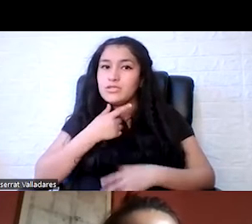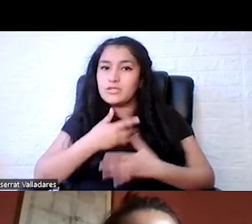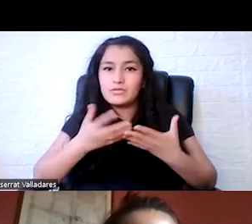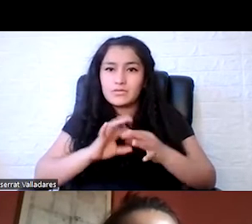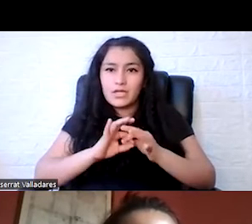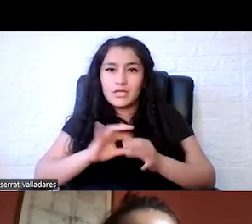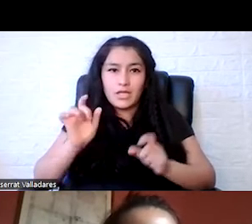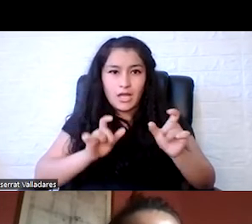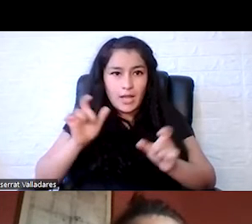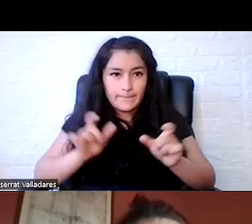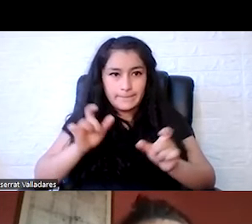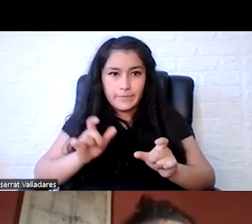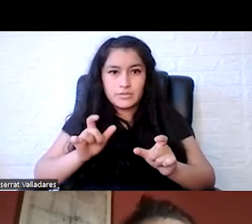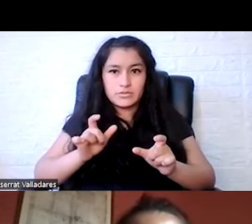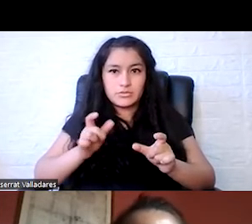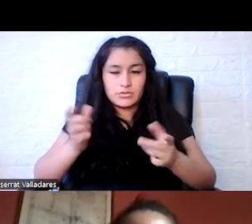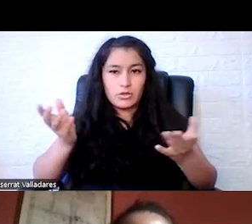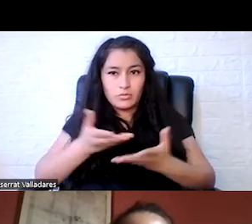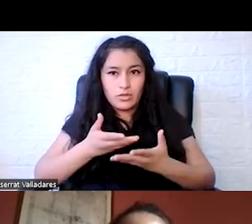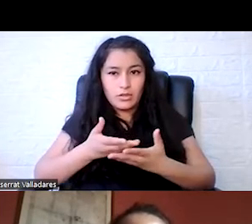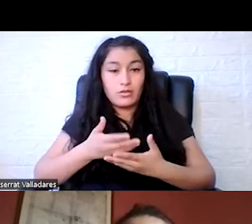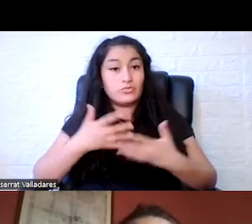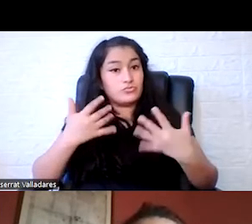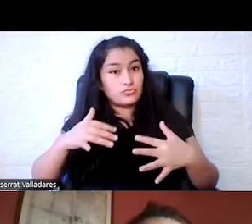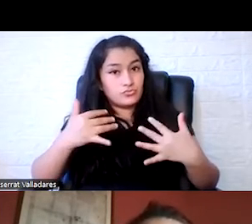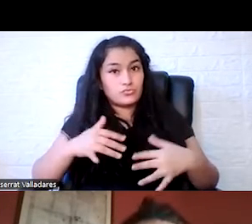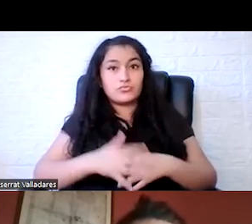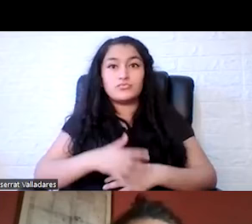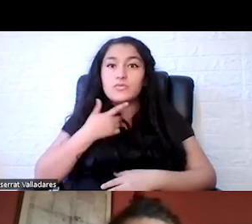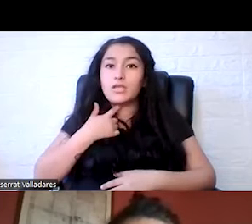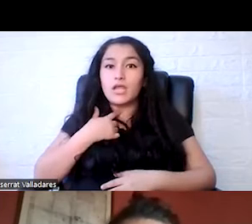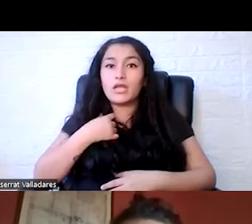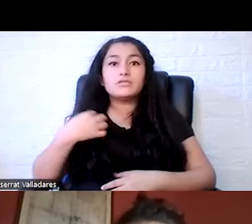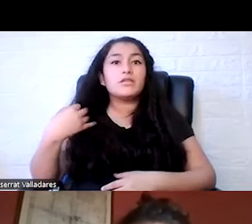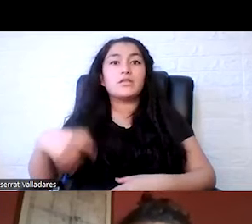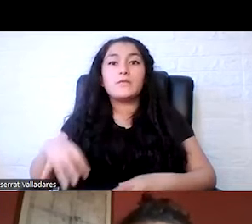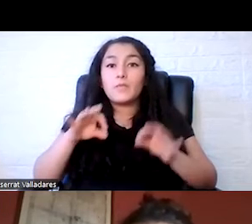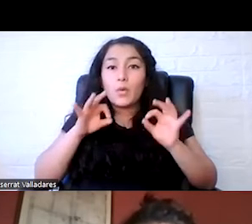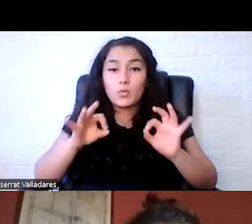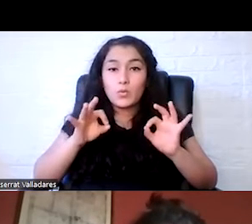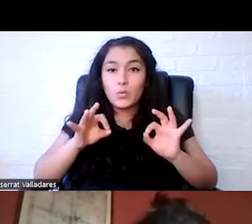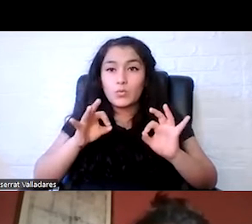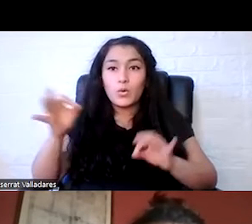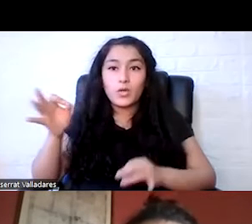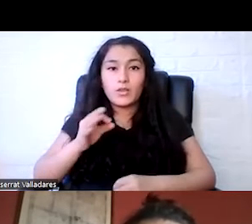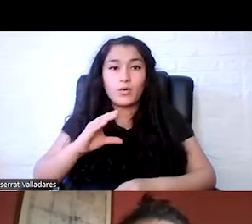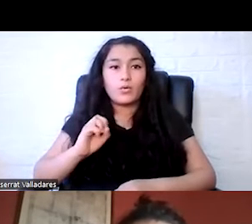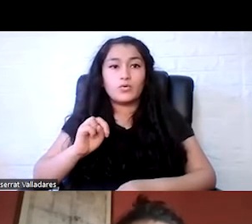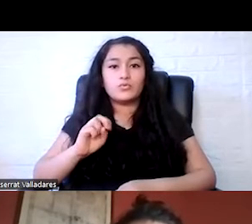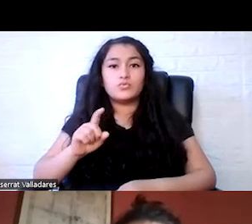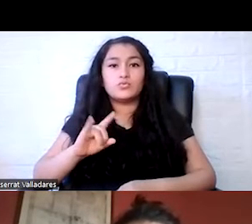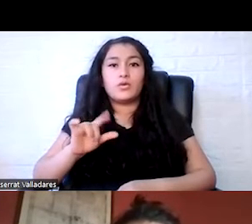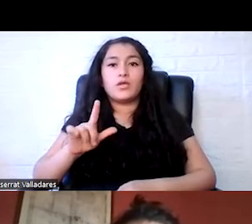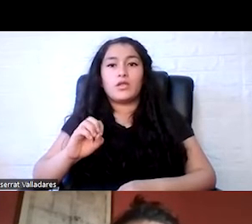muy interesantes las charlas. Lo que comentaba Consuelo, y de hecho alguien